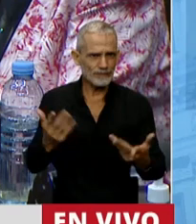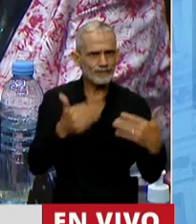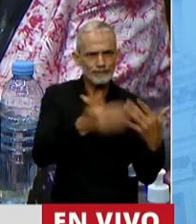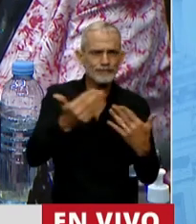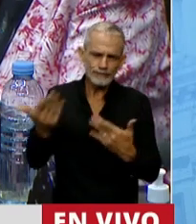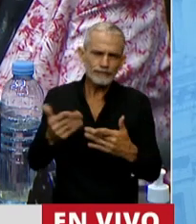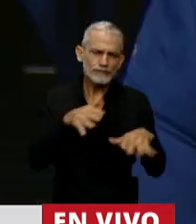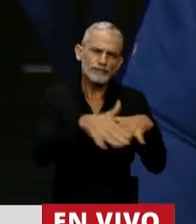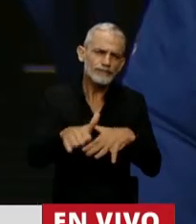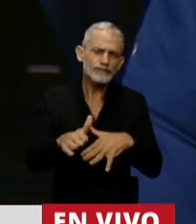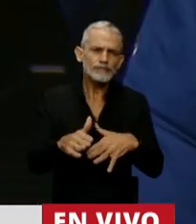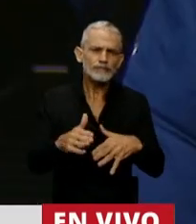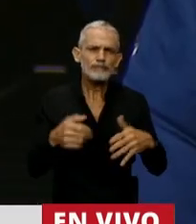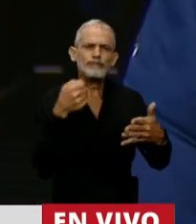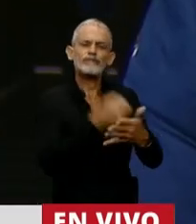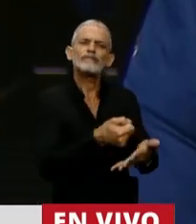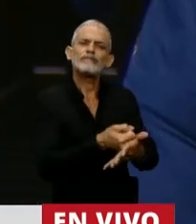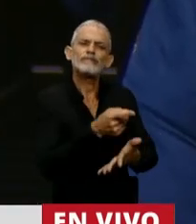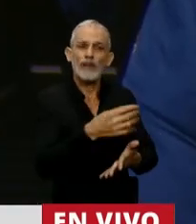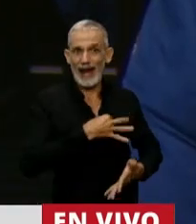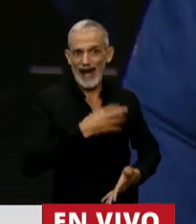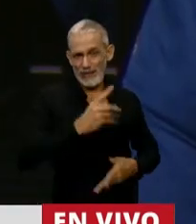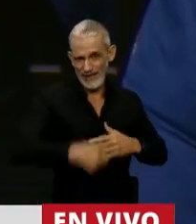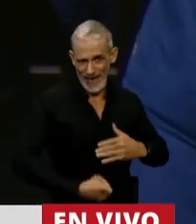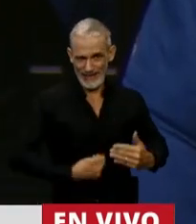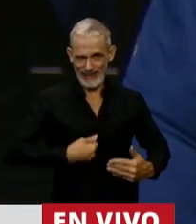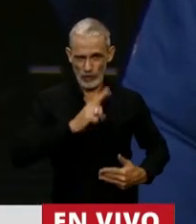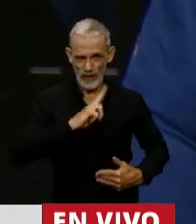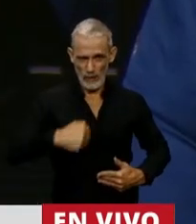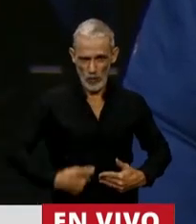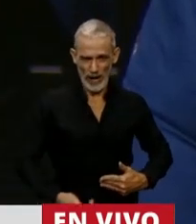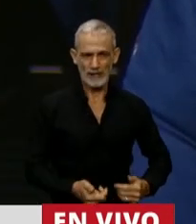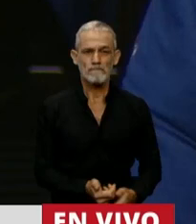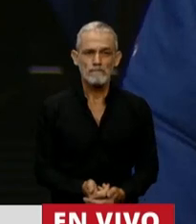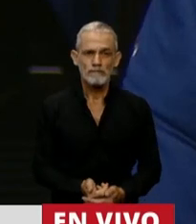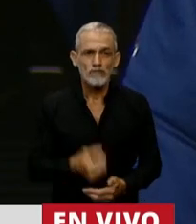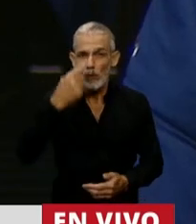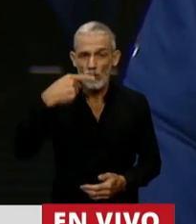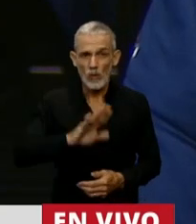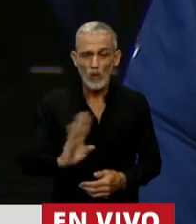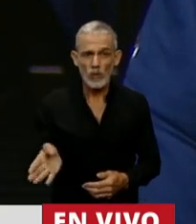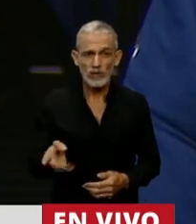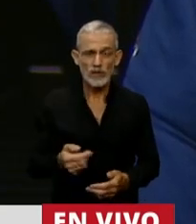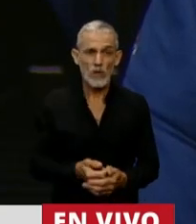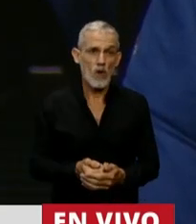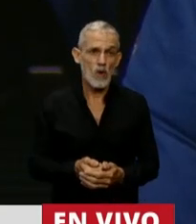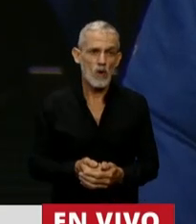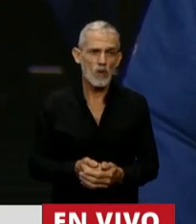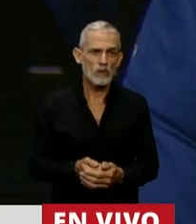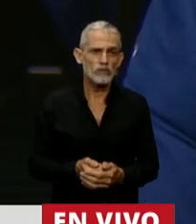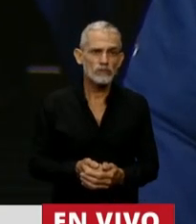sentido de la vida protegida en el seno materno. Por último, para no agobiar,